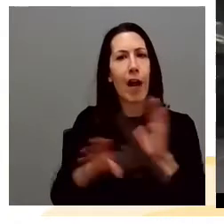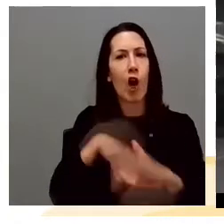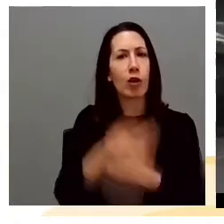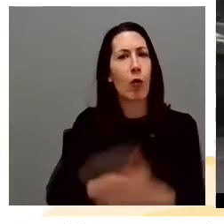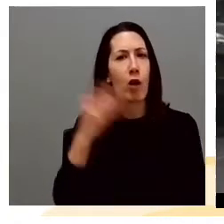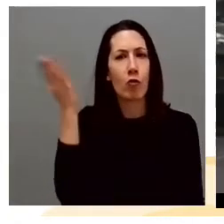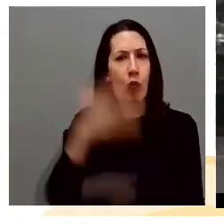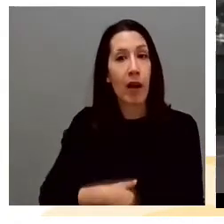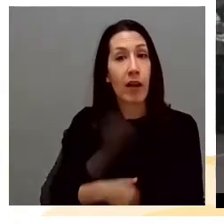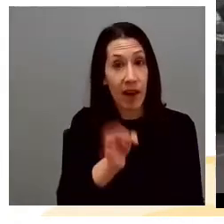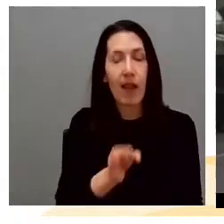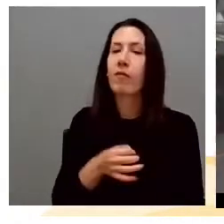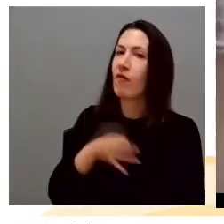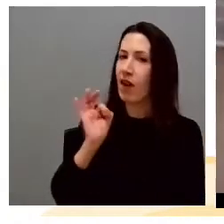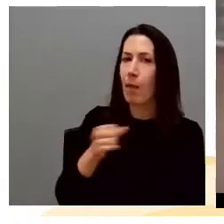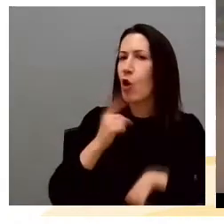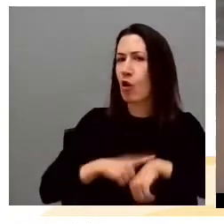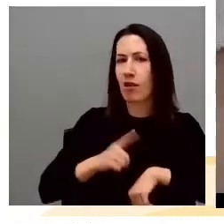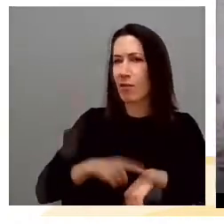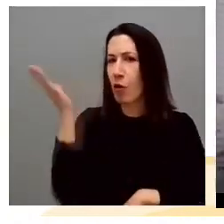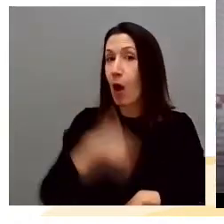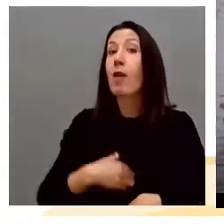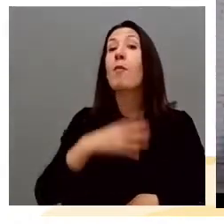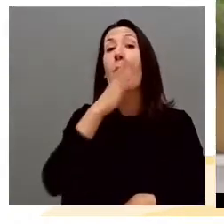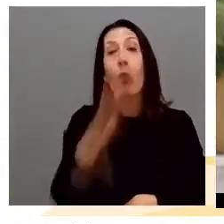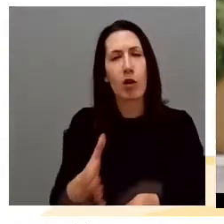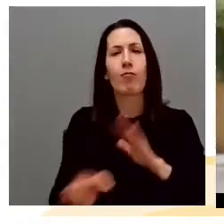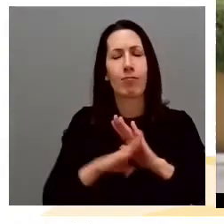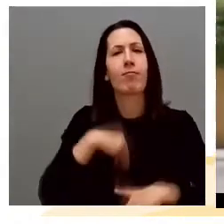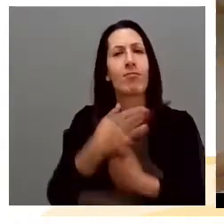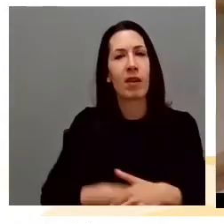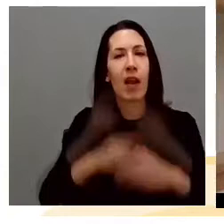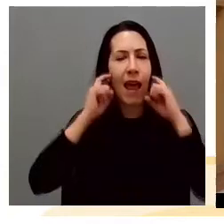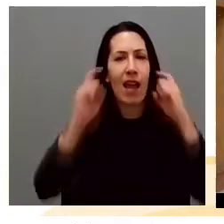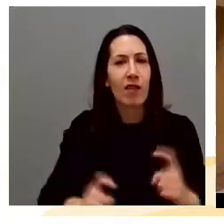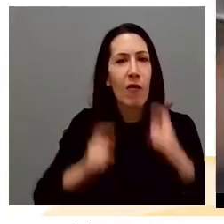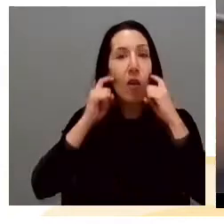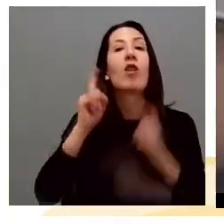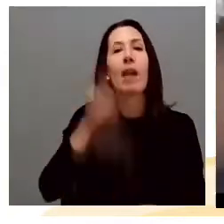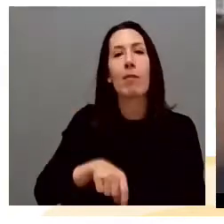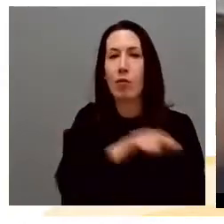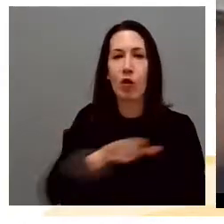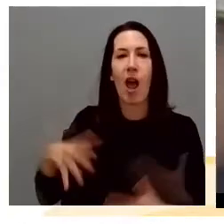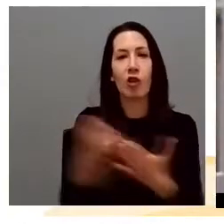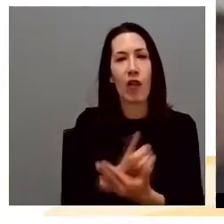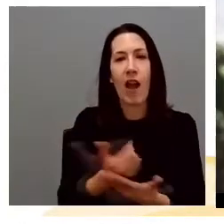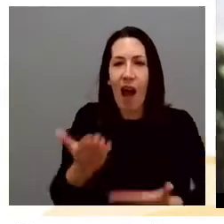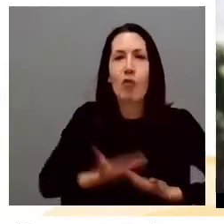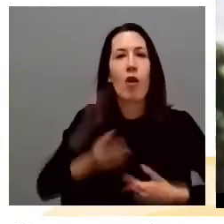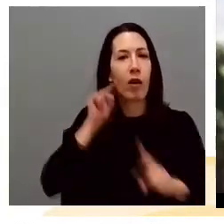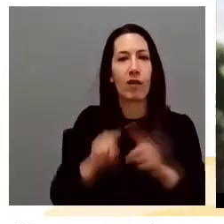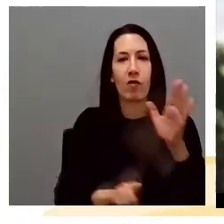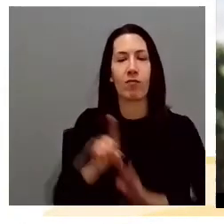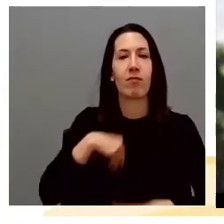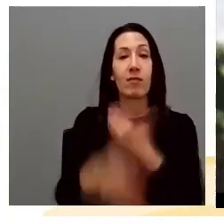¿Verdad? Pero no tenemos tiempo para eso, así que hemos seguido, con nuestro esfuerzo y con el de todas las personas que nos ayudan a avanzar.